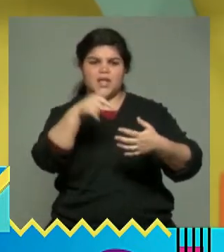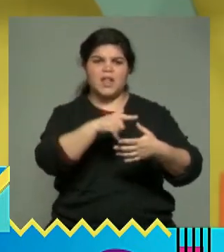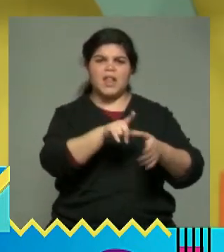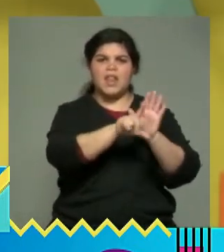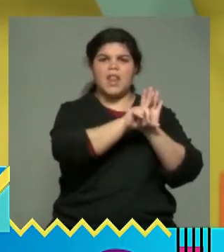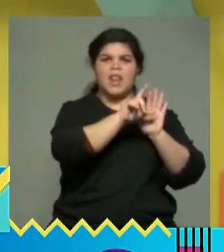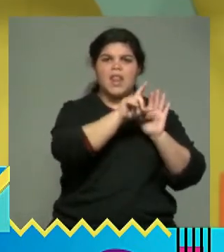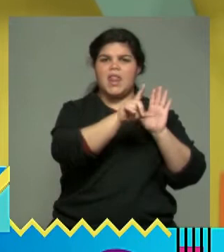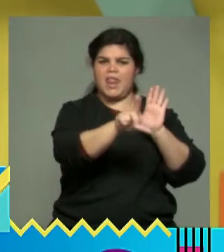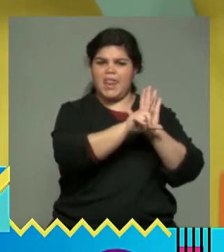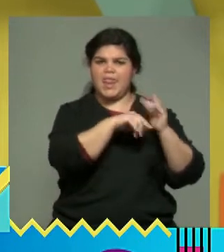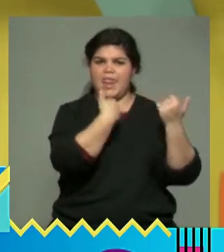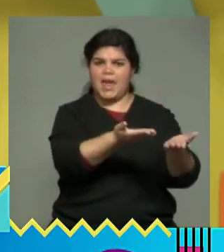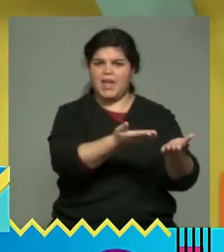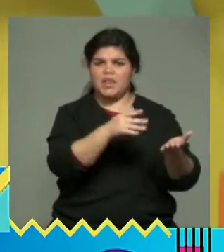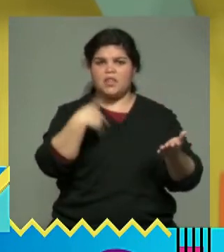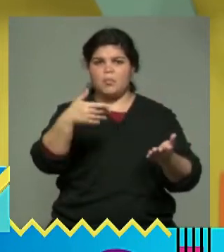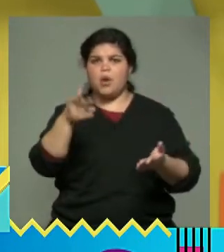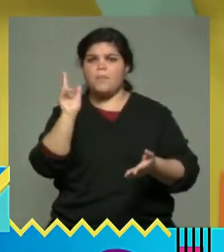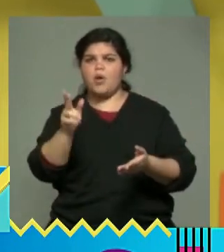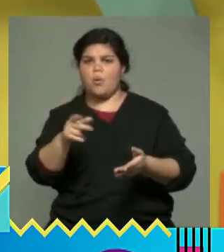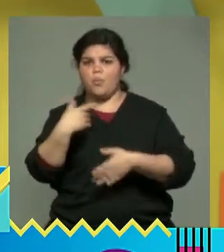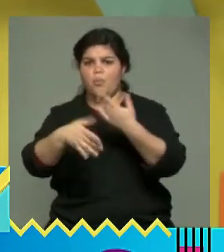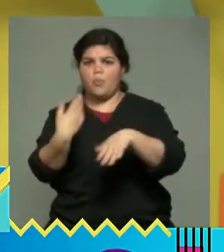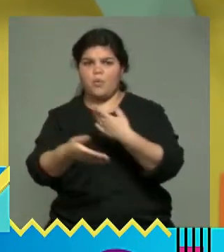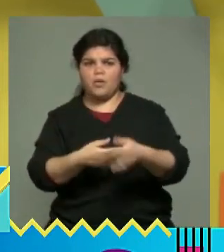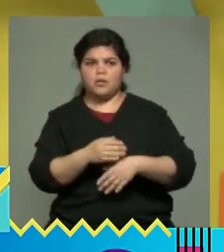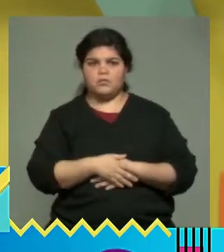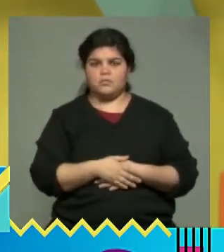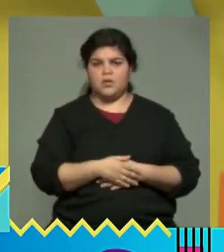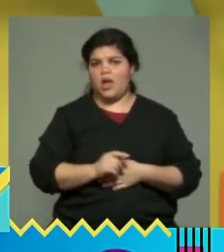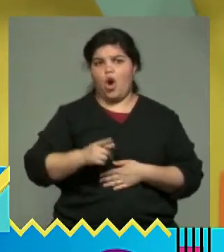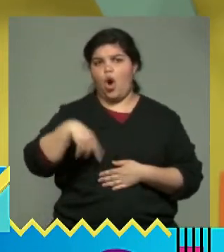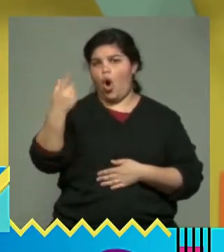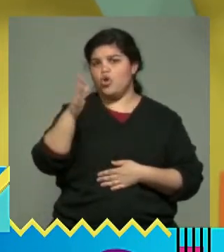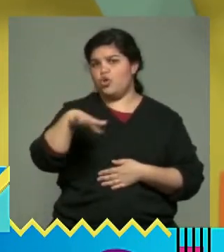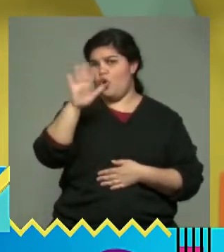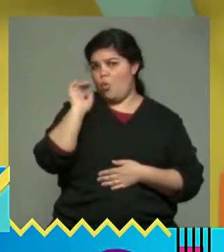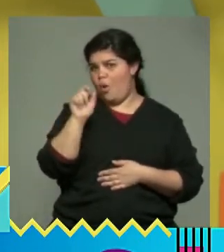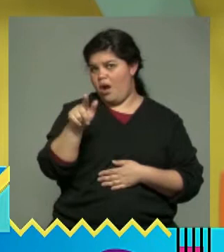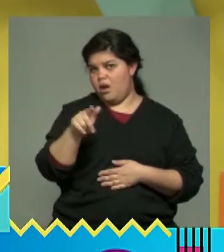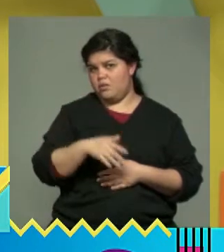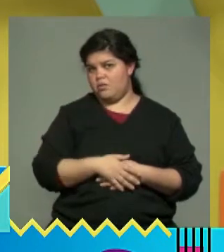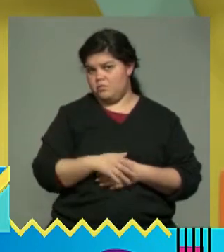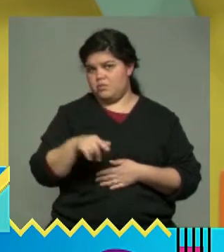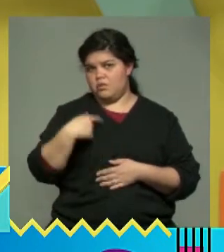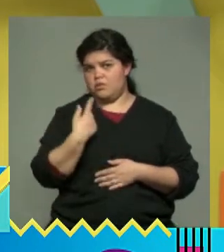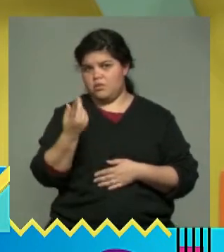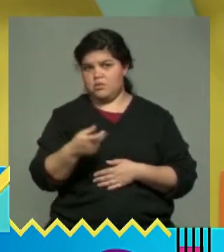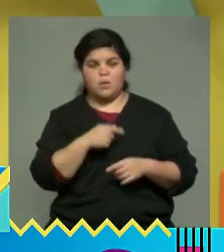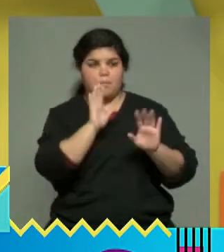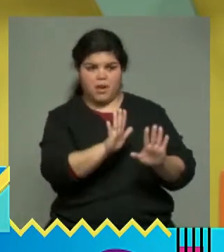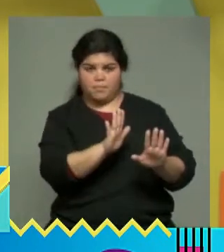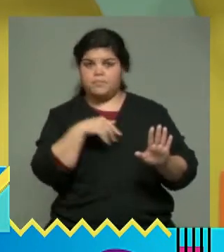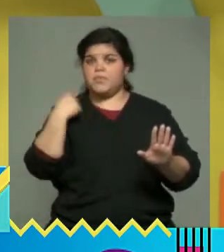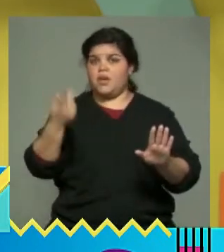práctica. Totalmente lo opuesto. De hecho, los índices habían bajado de aborto. Estamos de acuerdo un segundito. en muchos puntos, Y sí, de alguna sí. manera también es muy